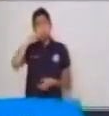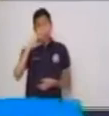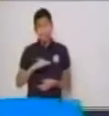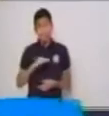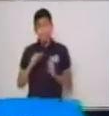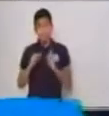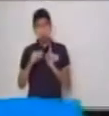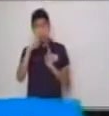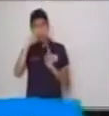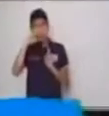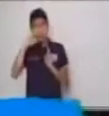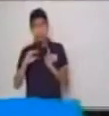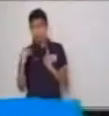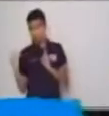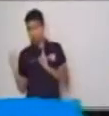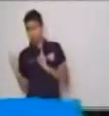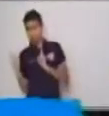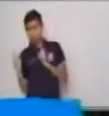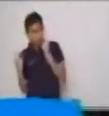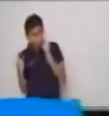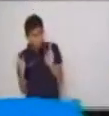habían agrupado.